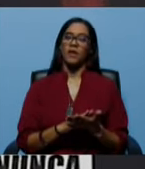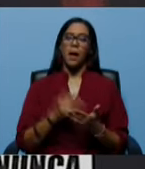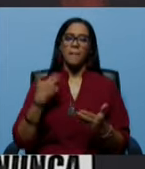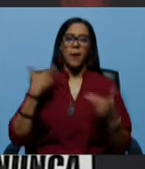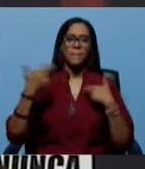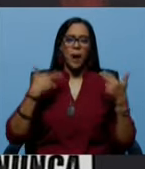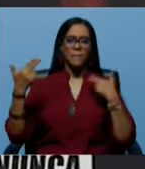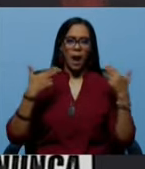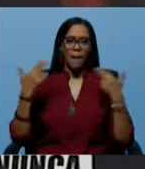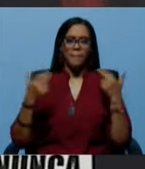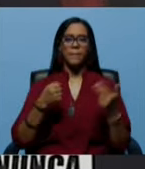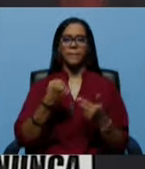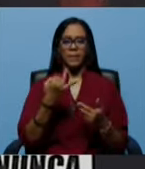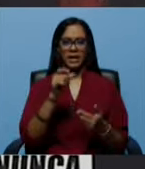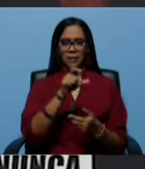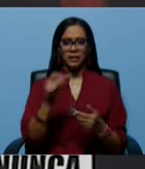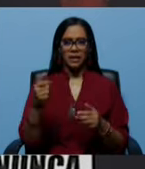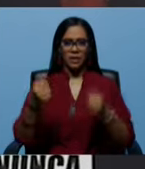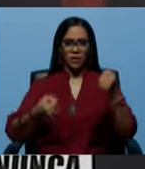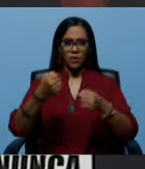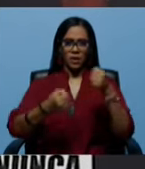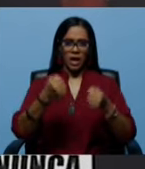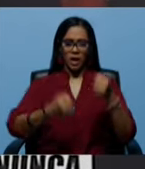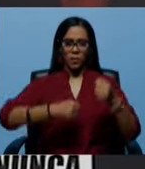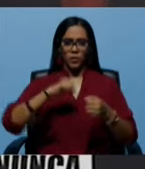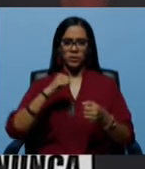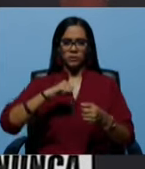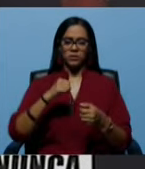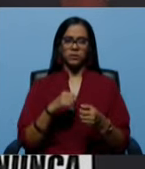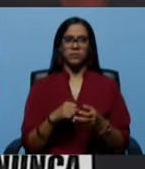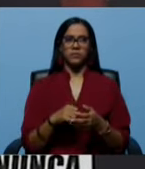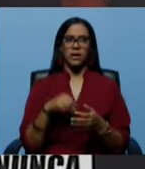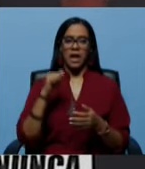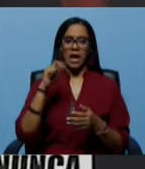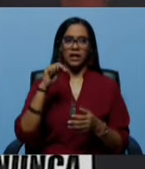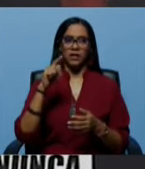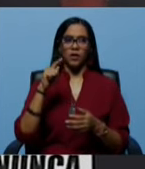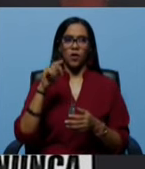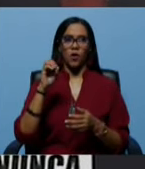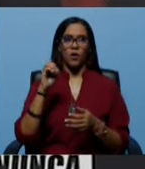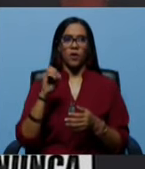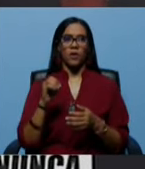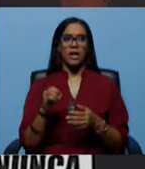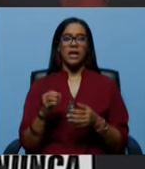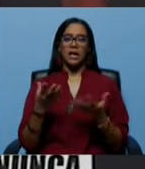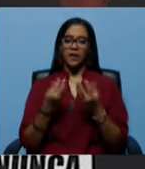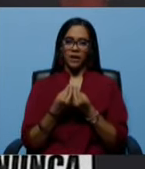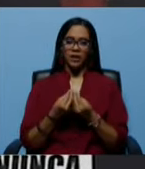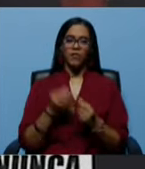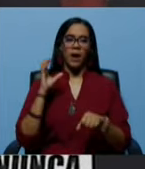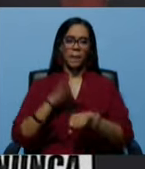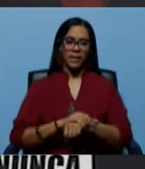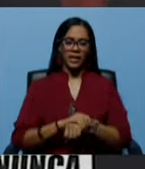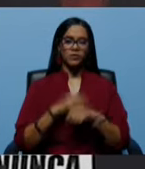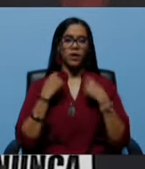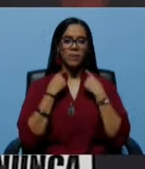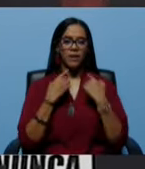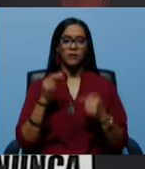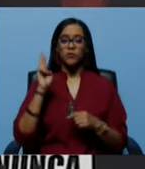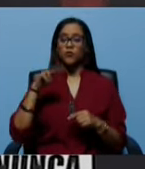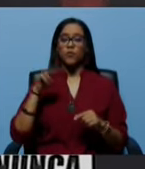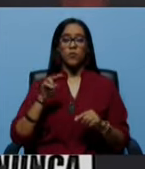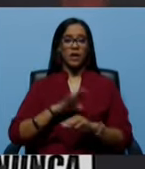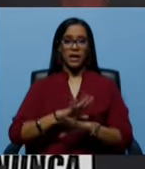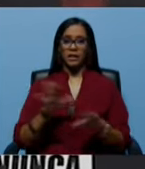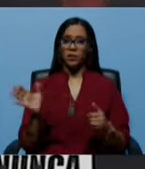que le efectuaron varios agentes que iban en una patrulla. Antonio Martel, que iba con él, fue detenido y desaparecido y no apareció más